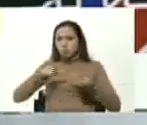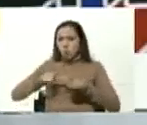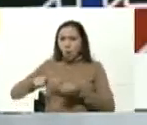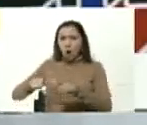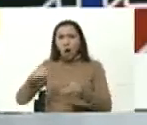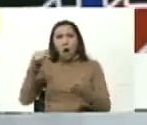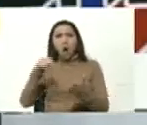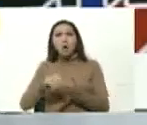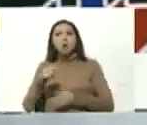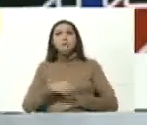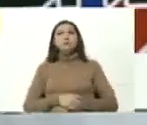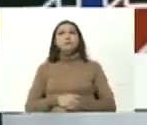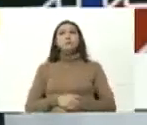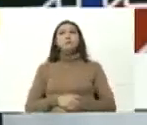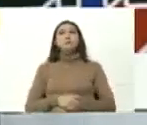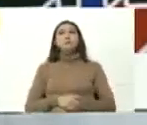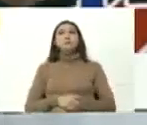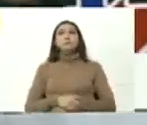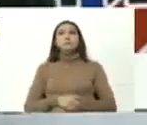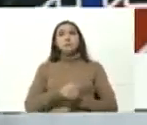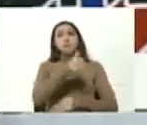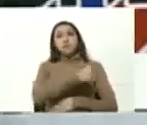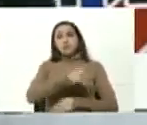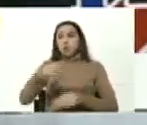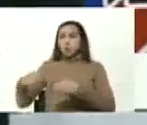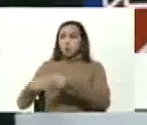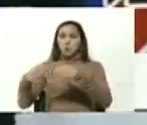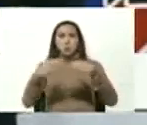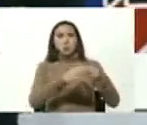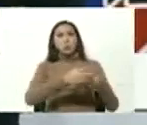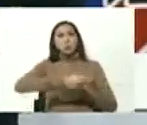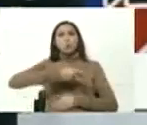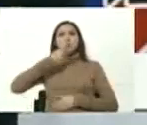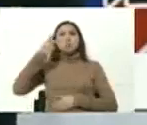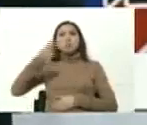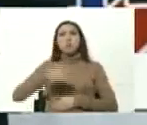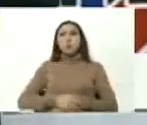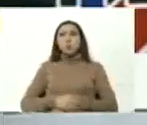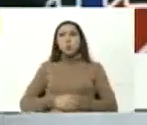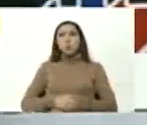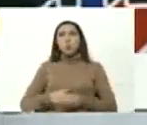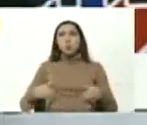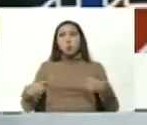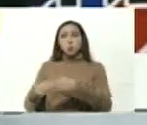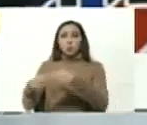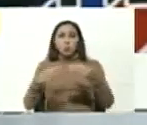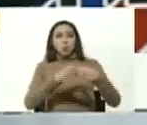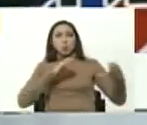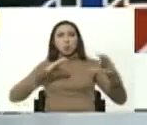todo acoplándonos con las organizaciones con fines políticos, con los medios de comunicación.